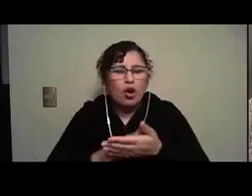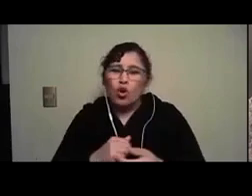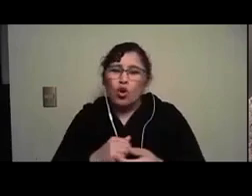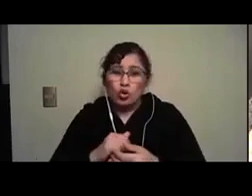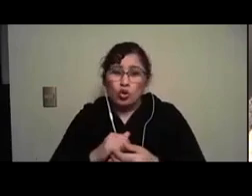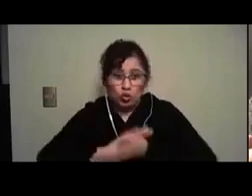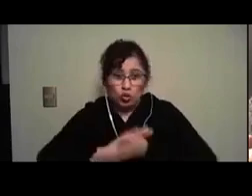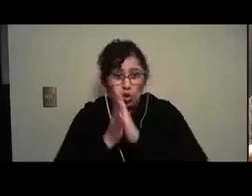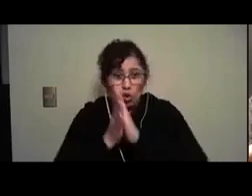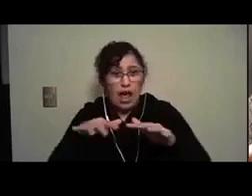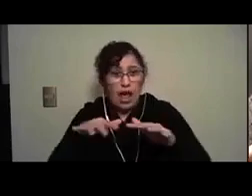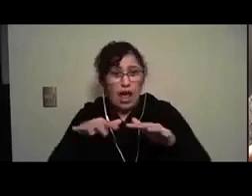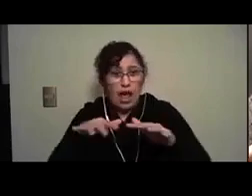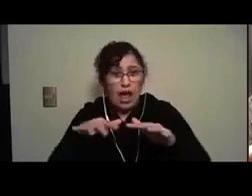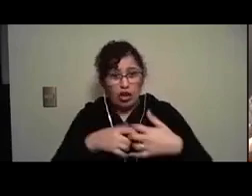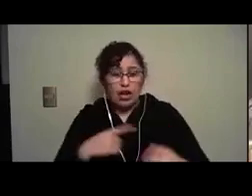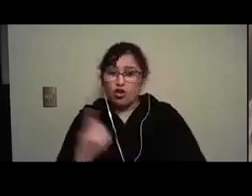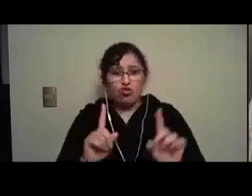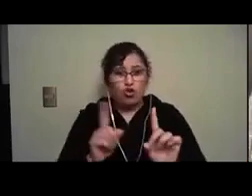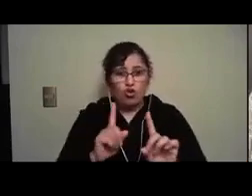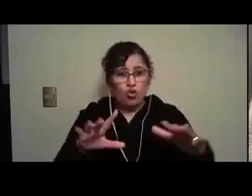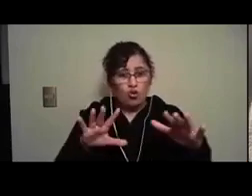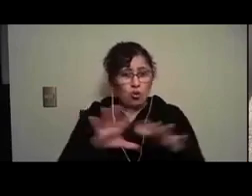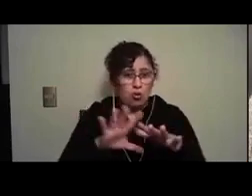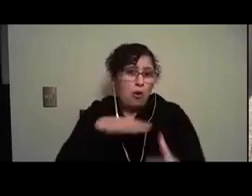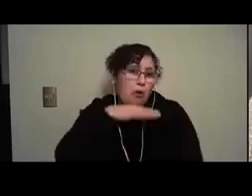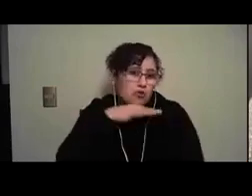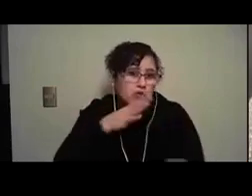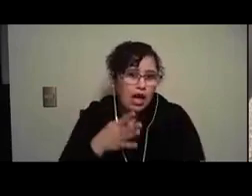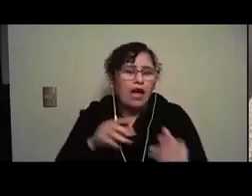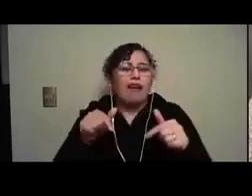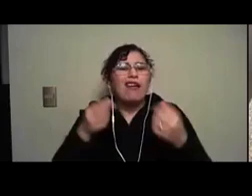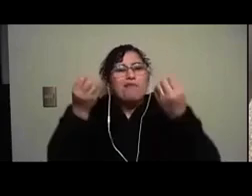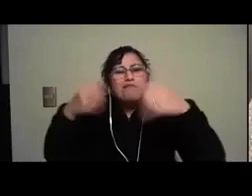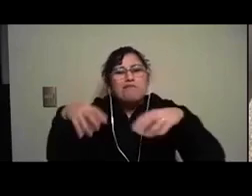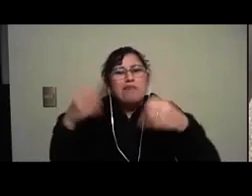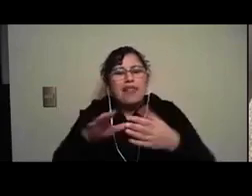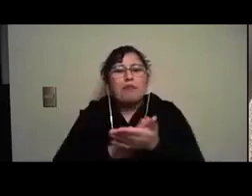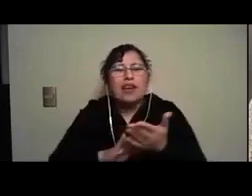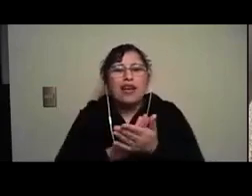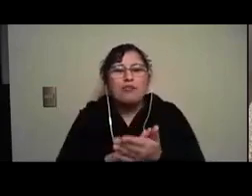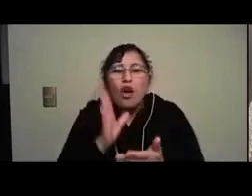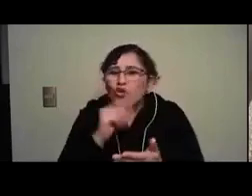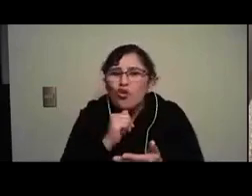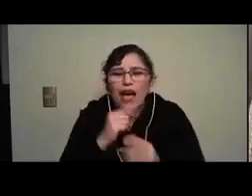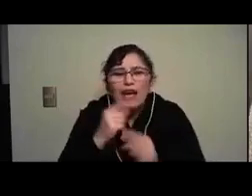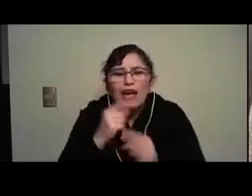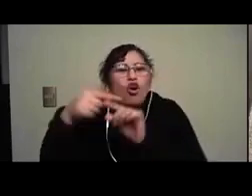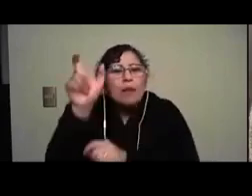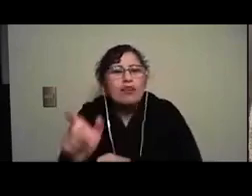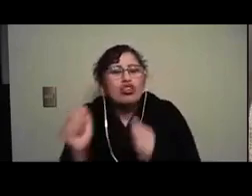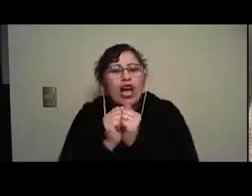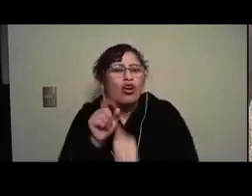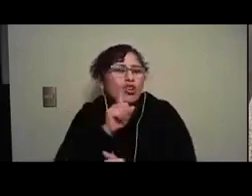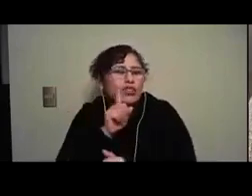un adulto mayor no tiene con quién hablar, probablemente la pérdida del lenguaje va a ser mucho más significativa. Si